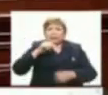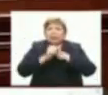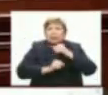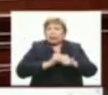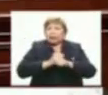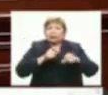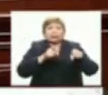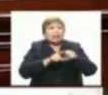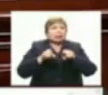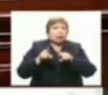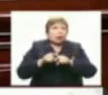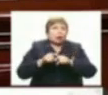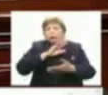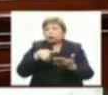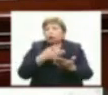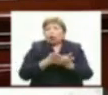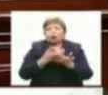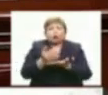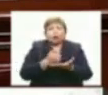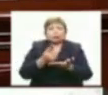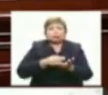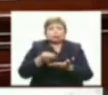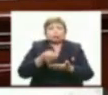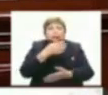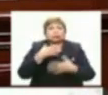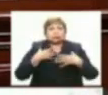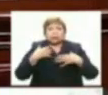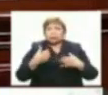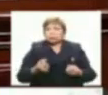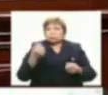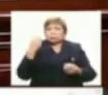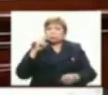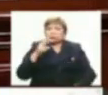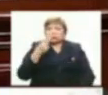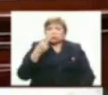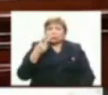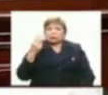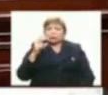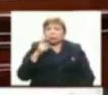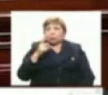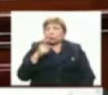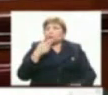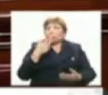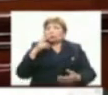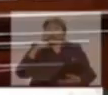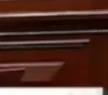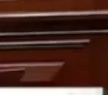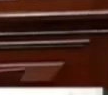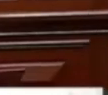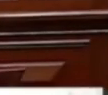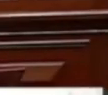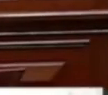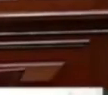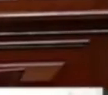decir, tanto como todo el gasto público en salud del año 2021 y 2/3 partes del